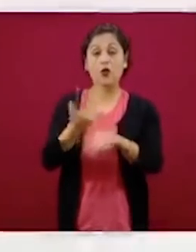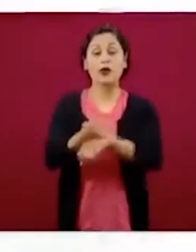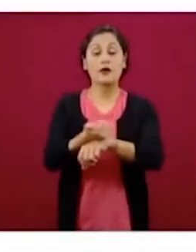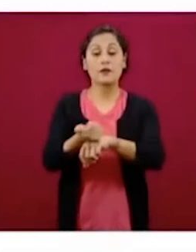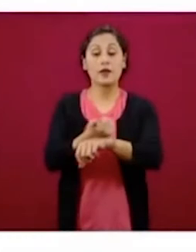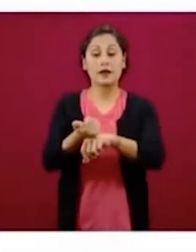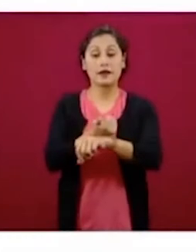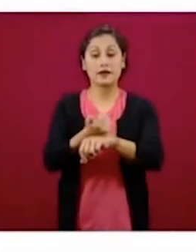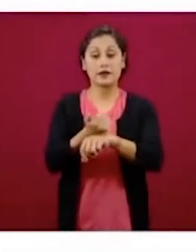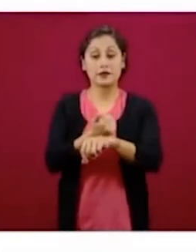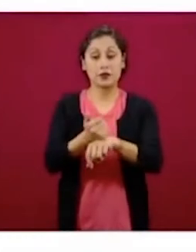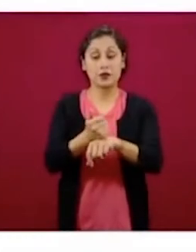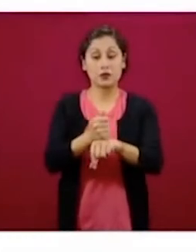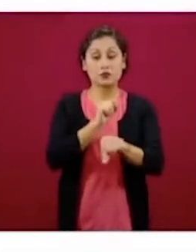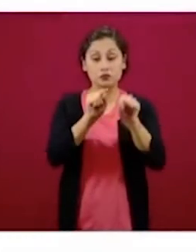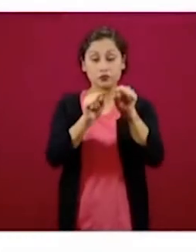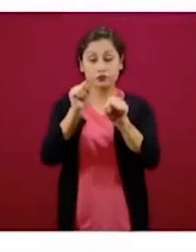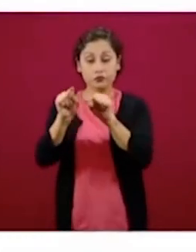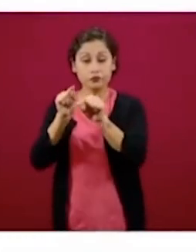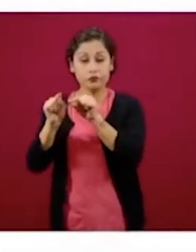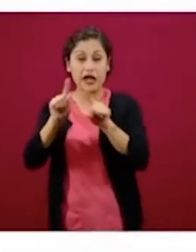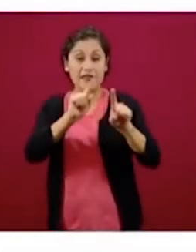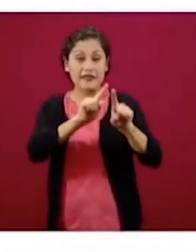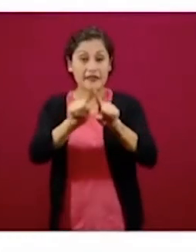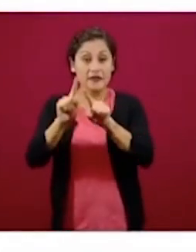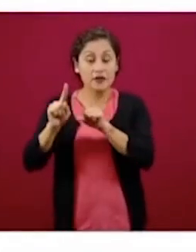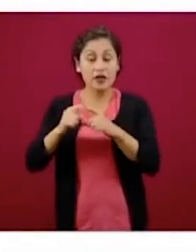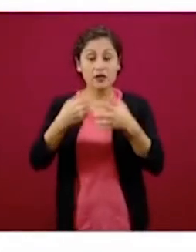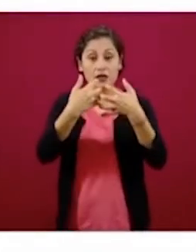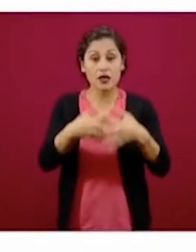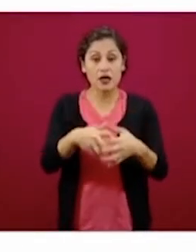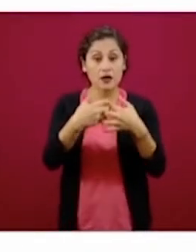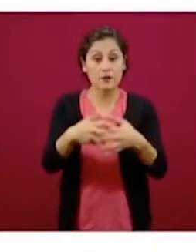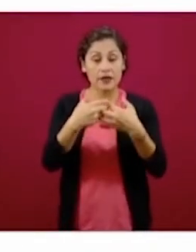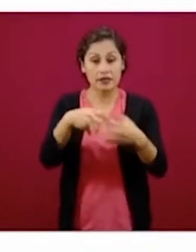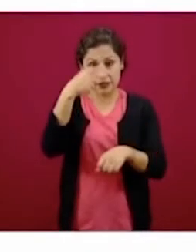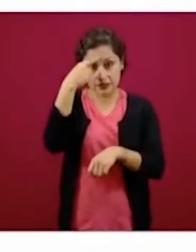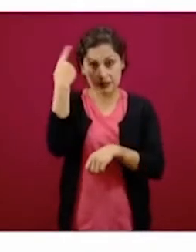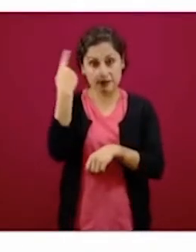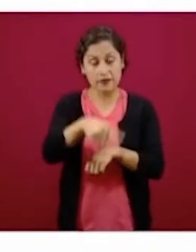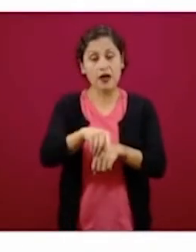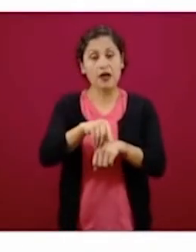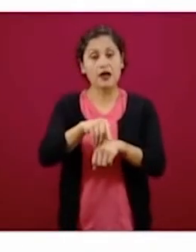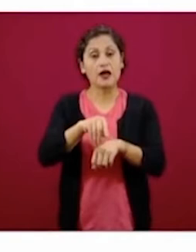a todos los operadores que hay hoy en día en el país operando.